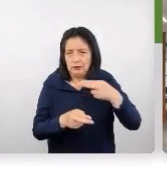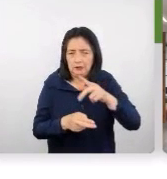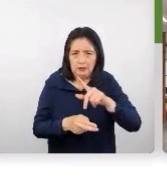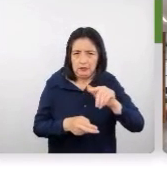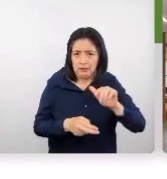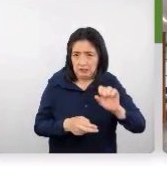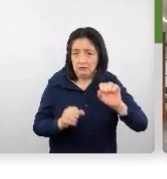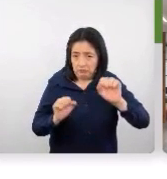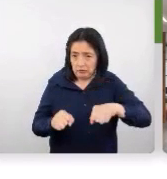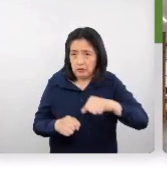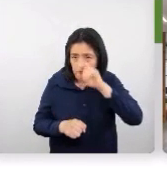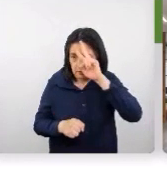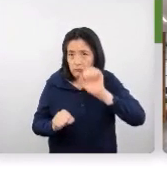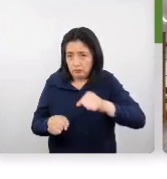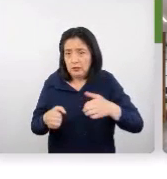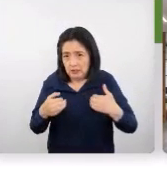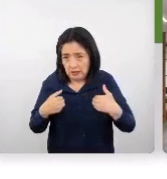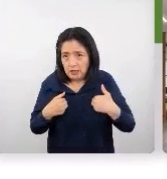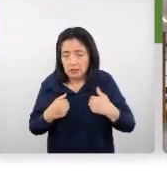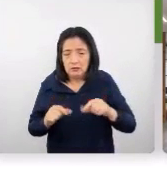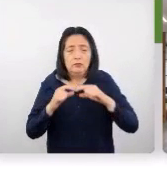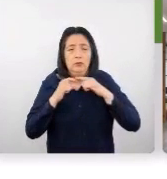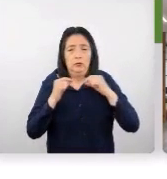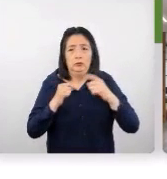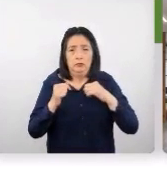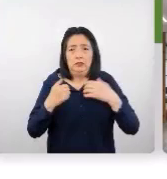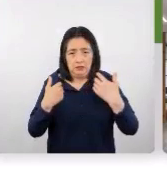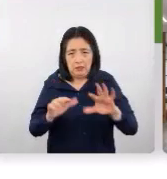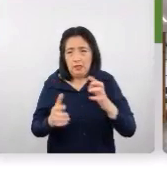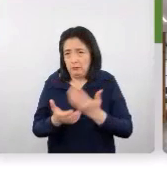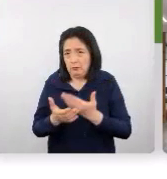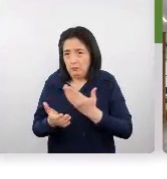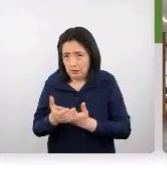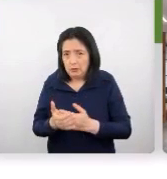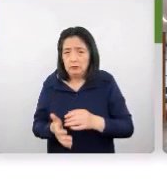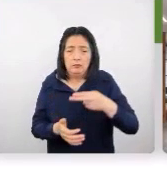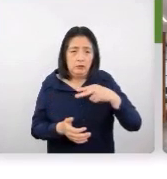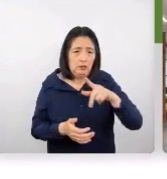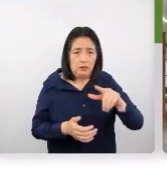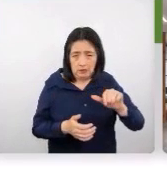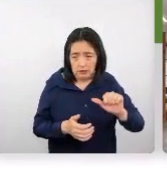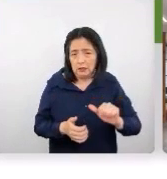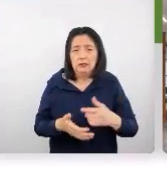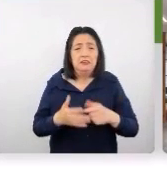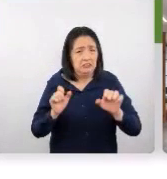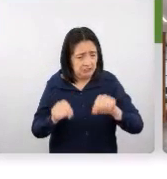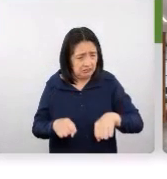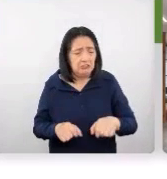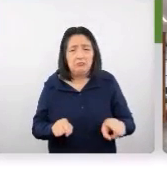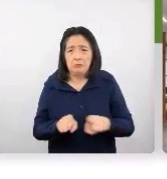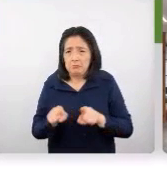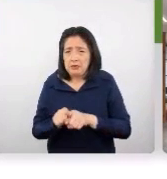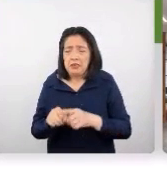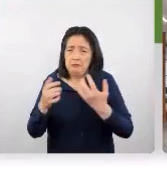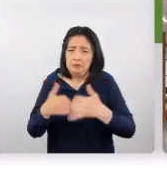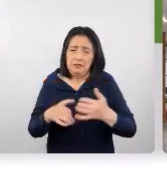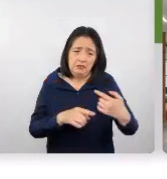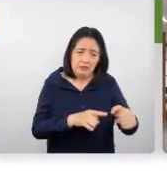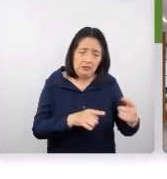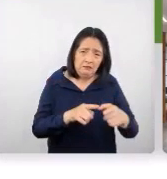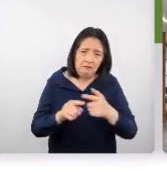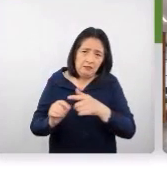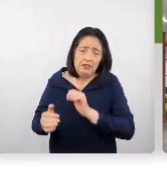un hotel ya aprobado halalmente y tenemos empresas también en diferentes rubros, no necesariamente vinculados al